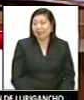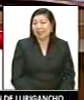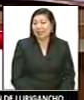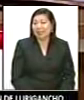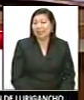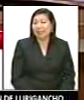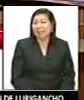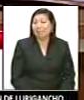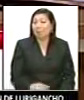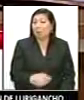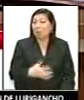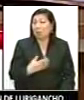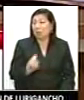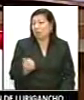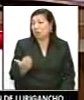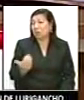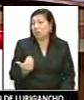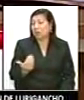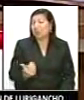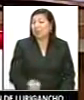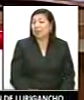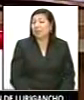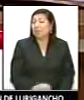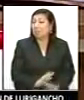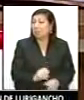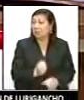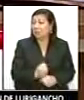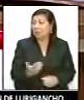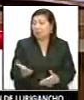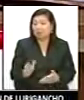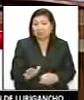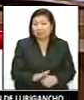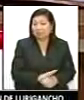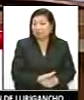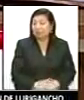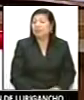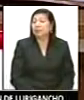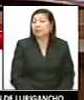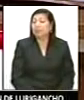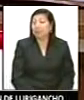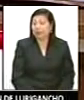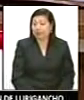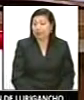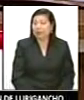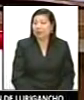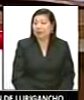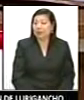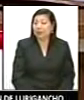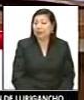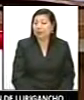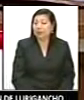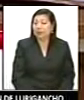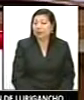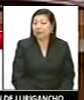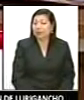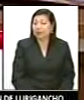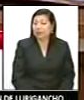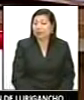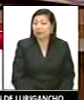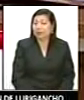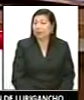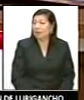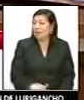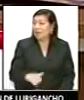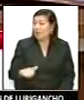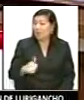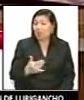de salud para que puedan cobrar al momento del cese su cese completa. Nada más. Que termine con la cita, Luis Pinela. Sí, presidente, la misma